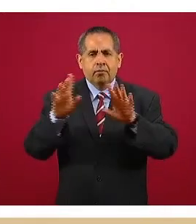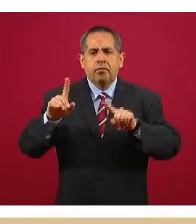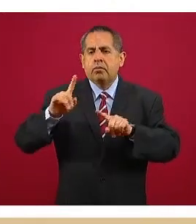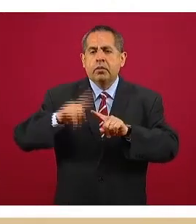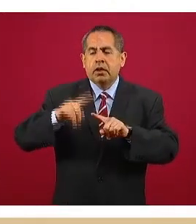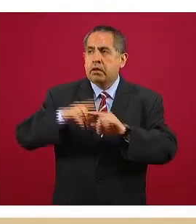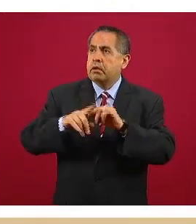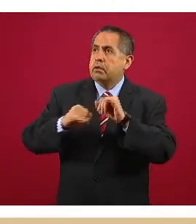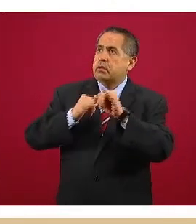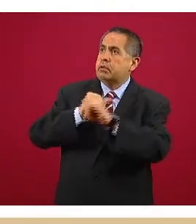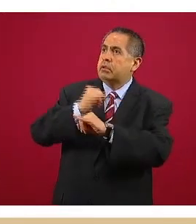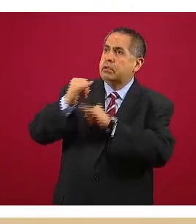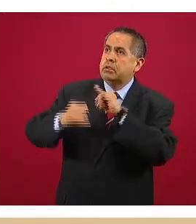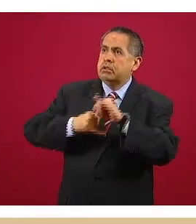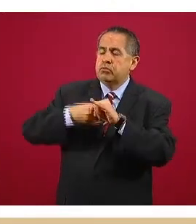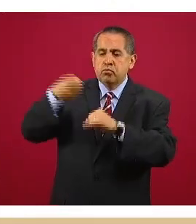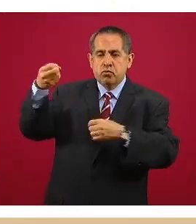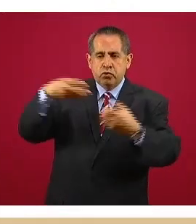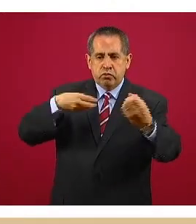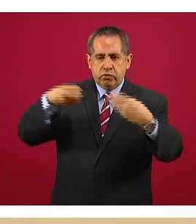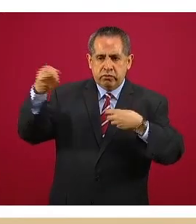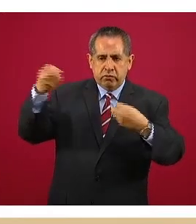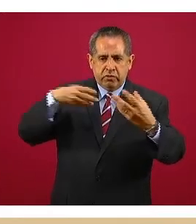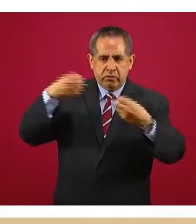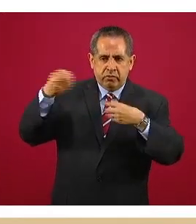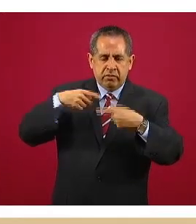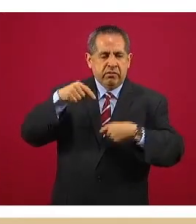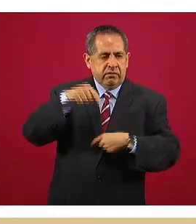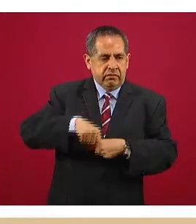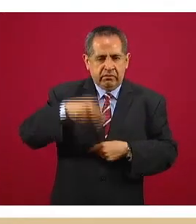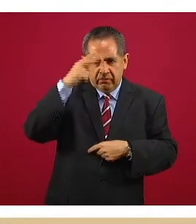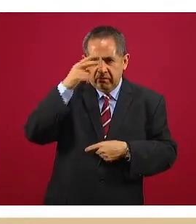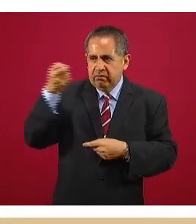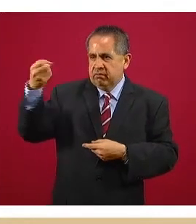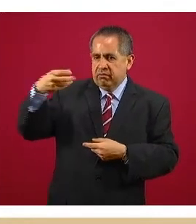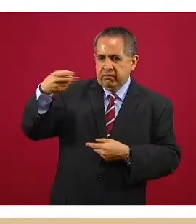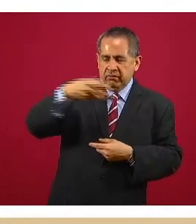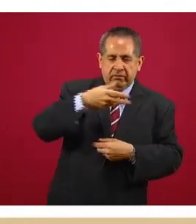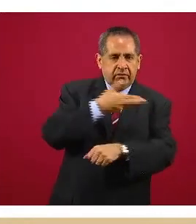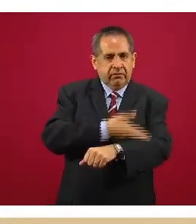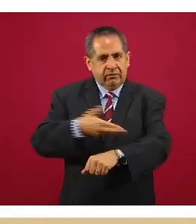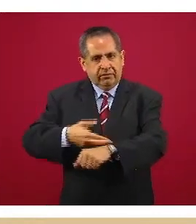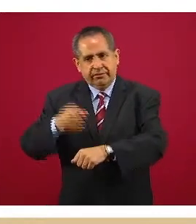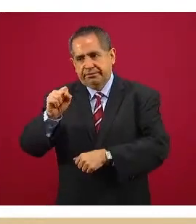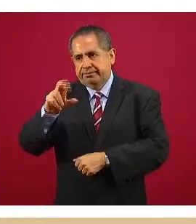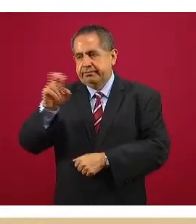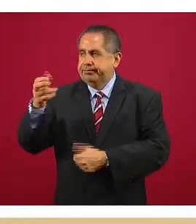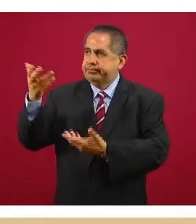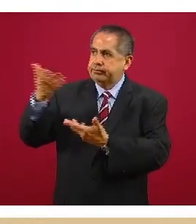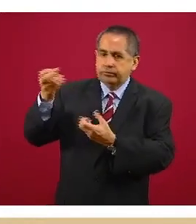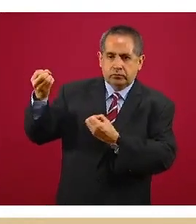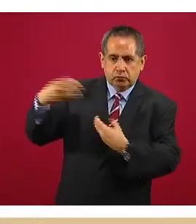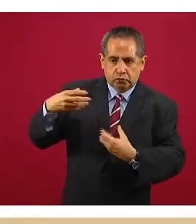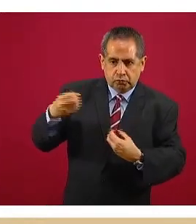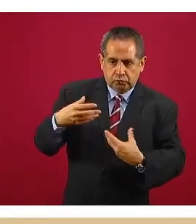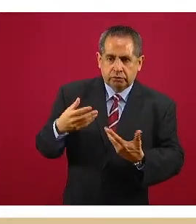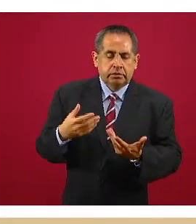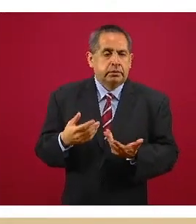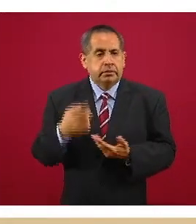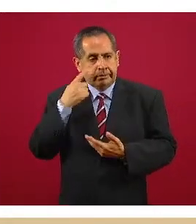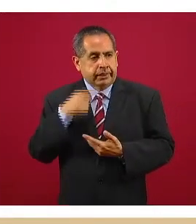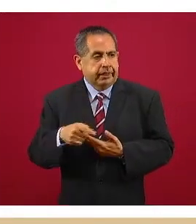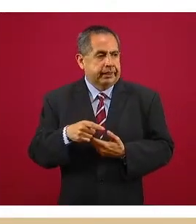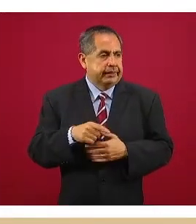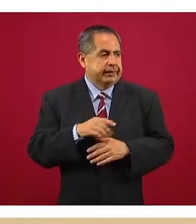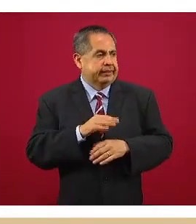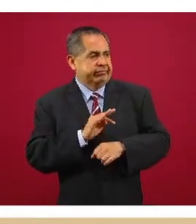donaciones internacionales que ha recibido nuestro país por conducto de la Cancillería para combatir la